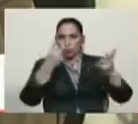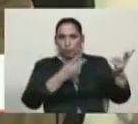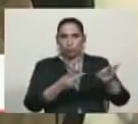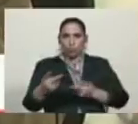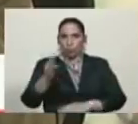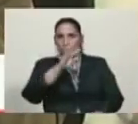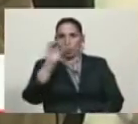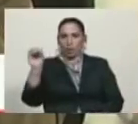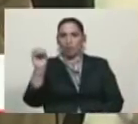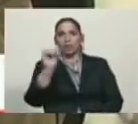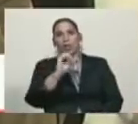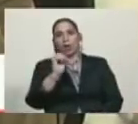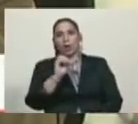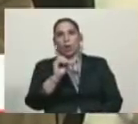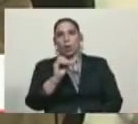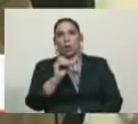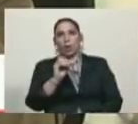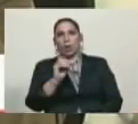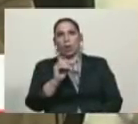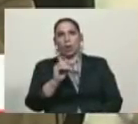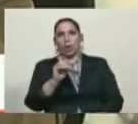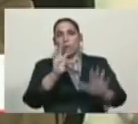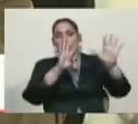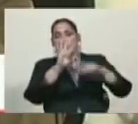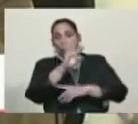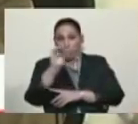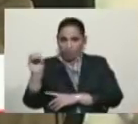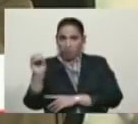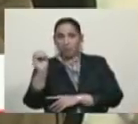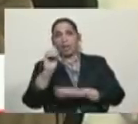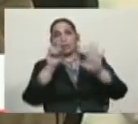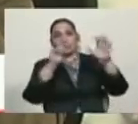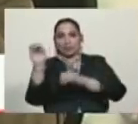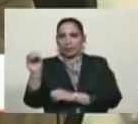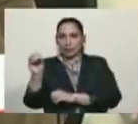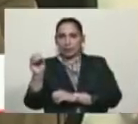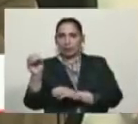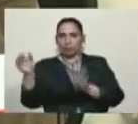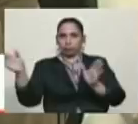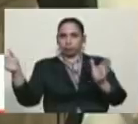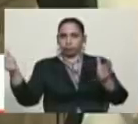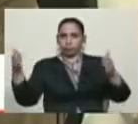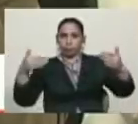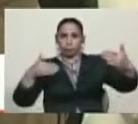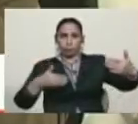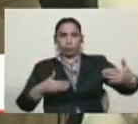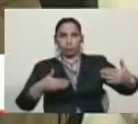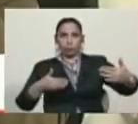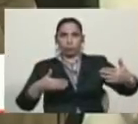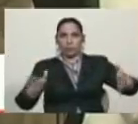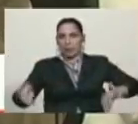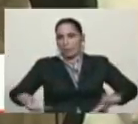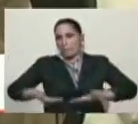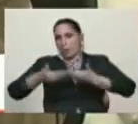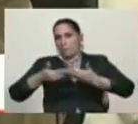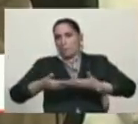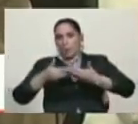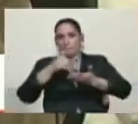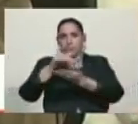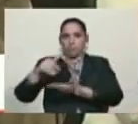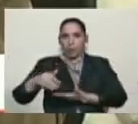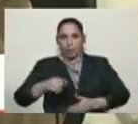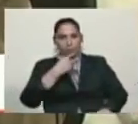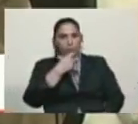40 y cp pero todos los meses entre 40 y 70 contenedores con medicamentos con insumos quedan distribuidos a través de nuestros almacenes